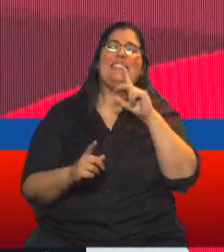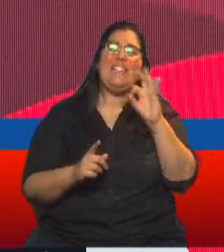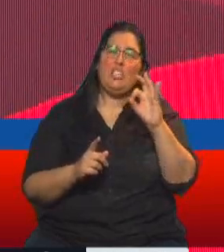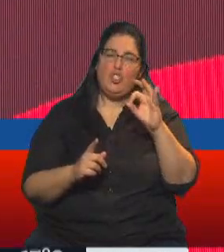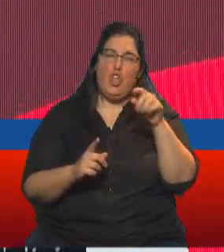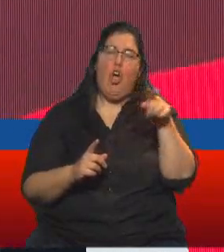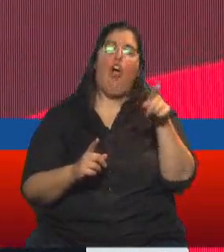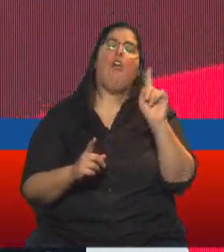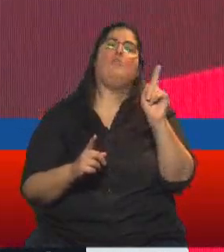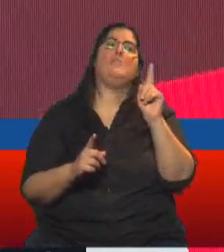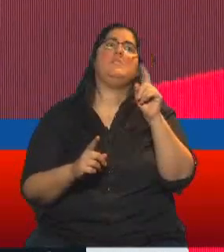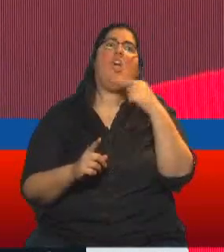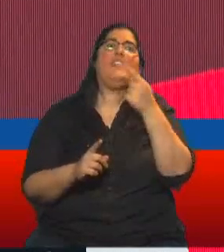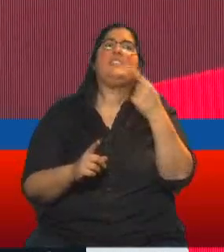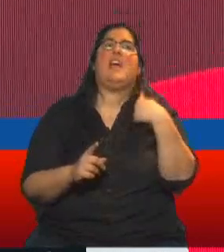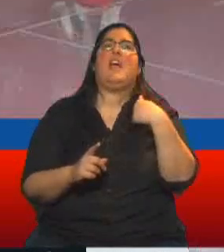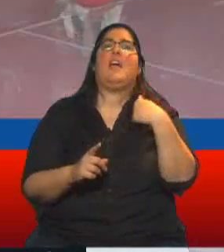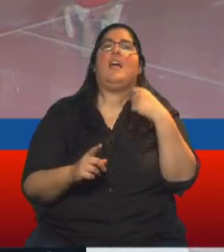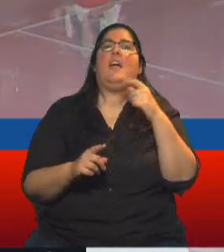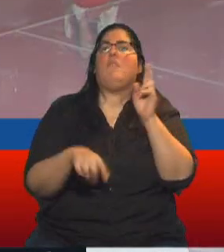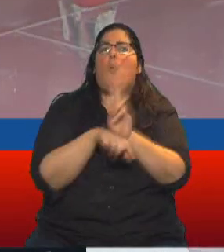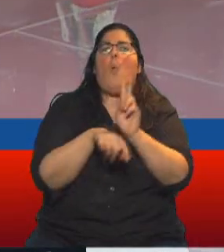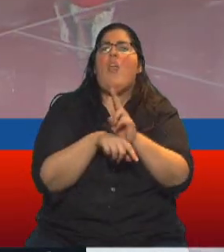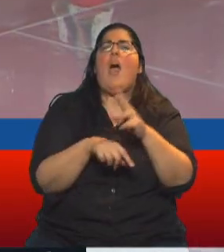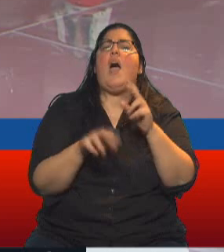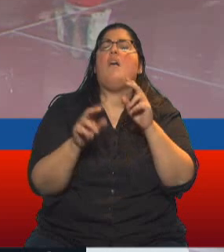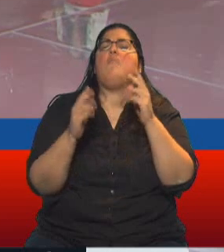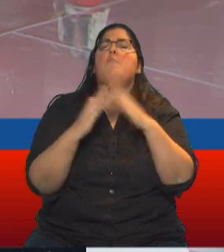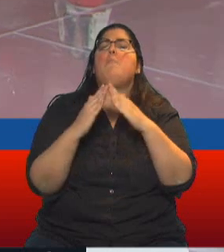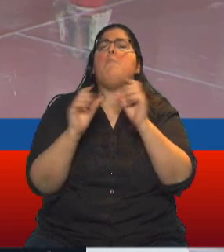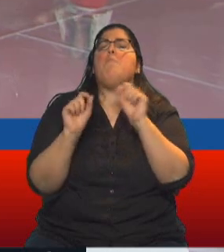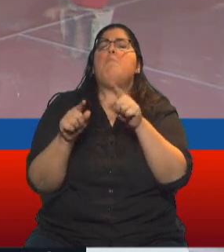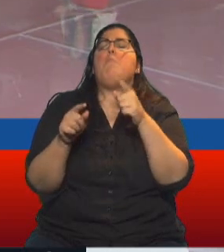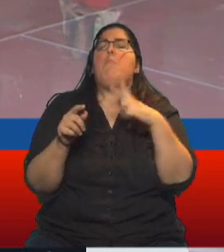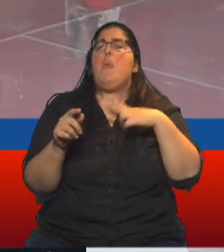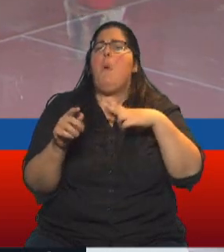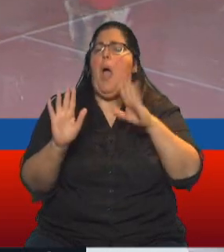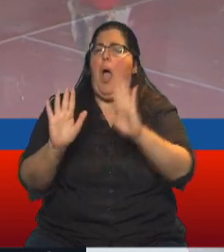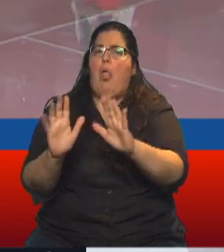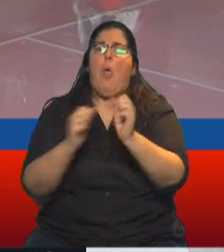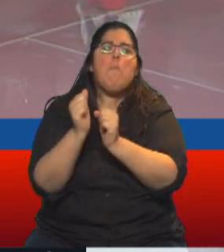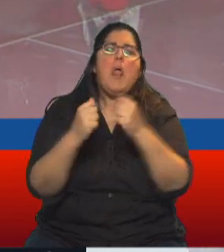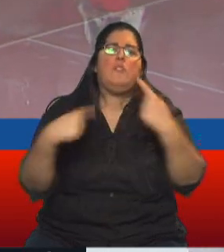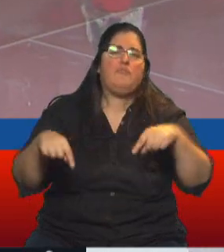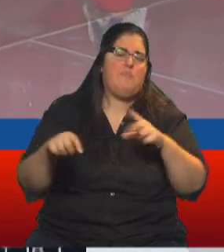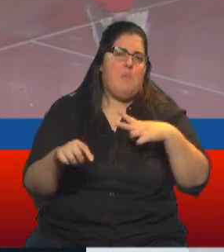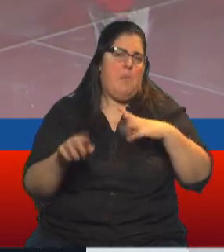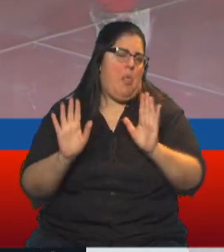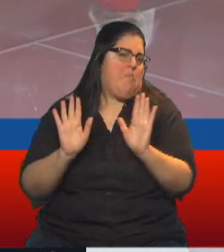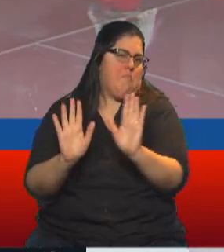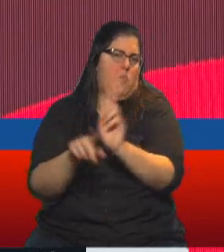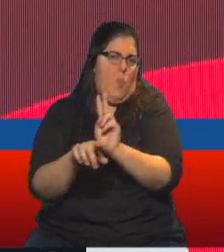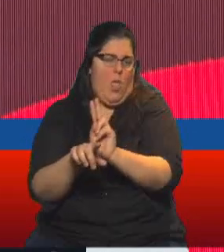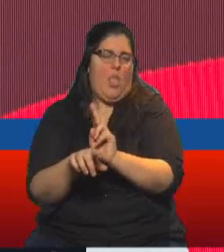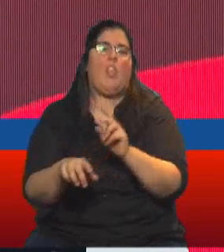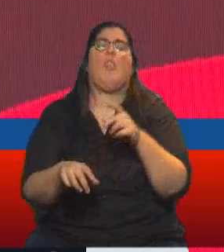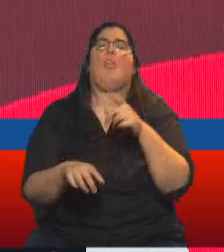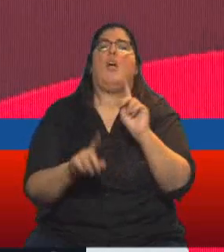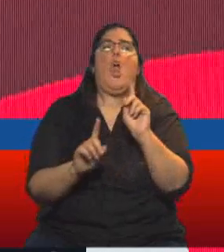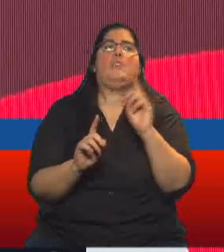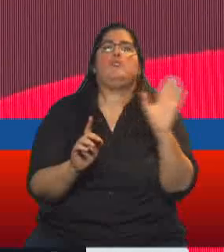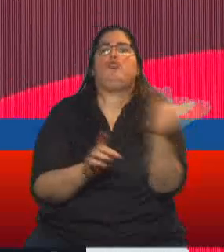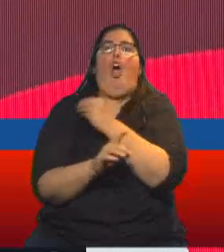por la estatización de todo, por, digamos, uno de los temores que tenía el sector privado